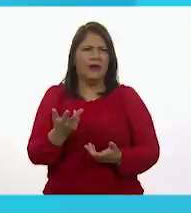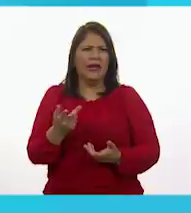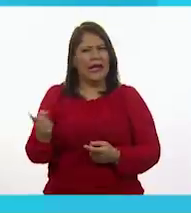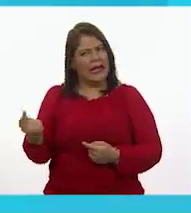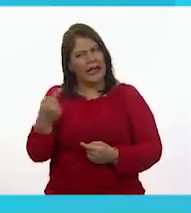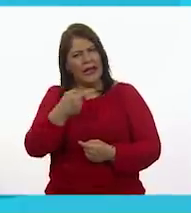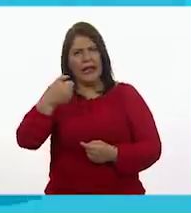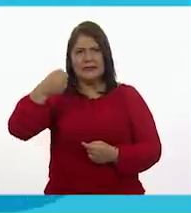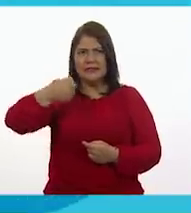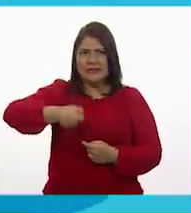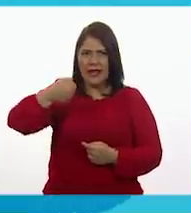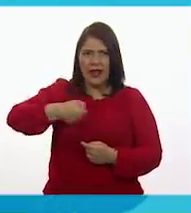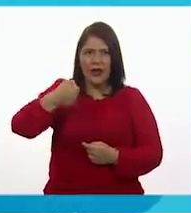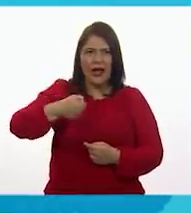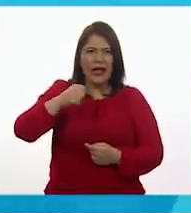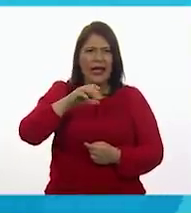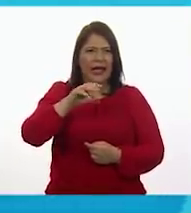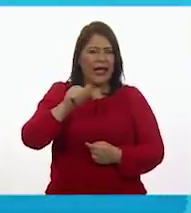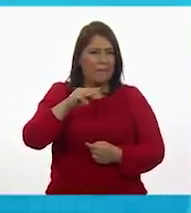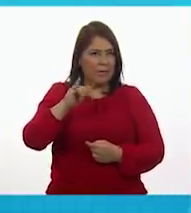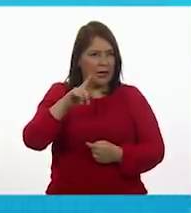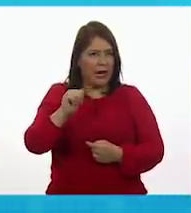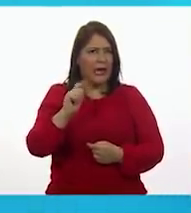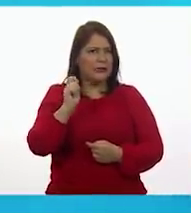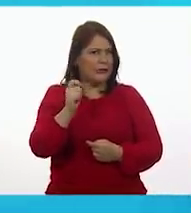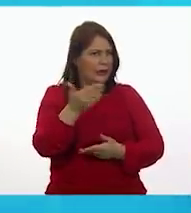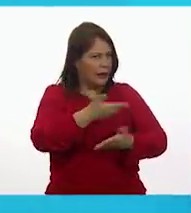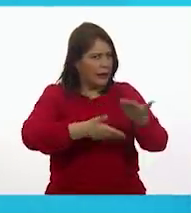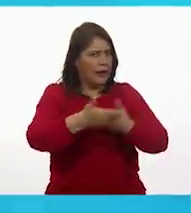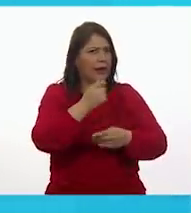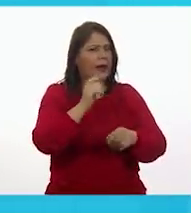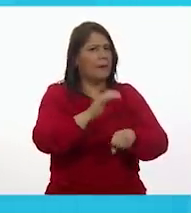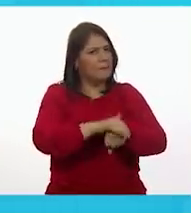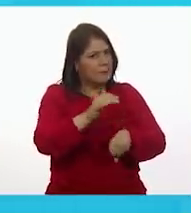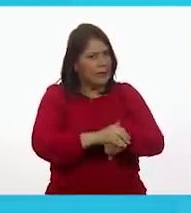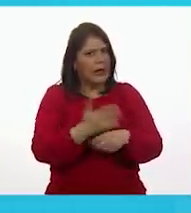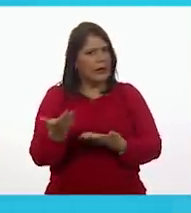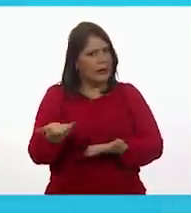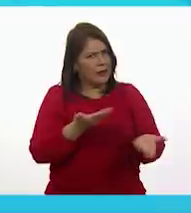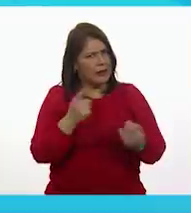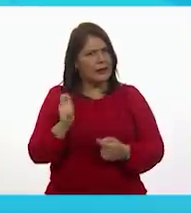¡Saluda a Camila! Aquí todos somos amigos. Anda, anda, saluda.